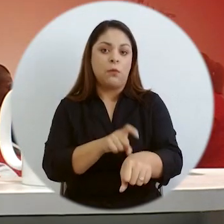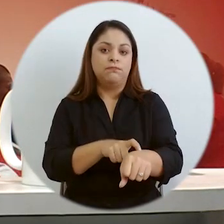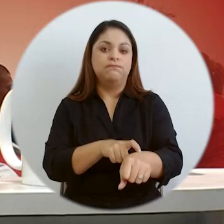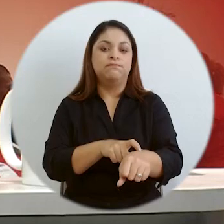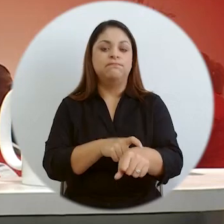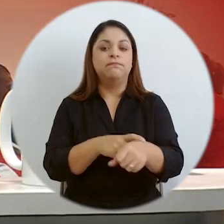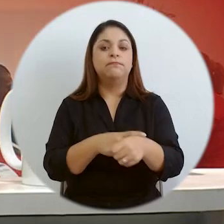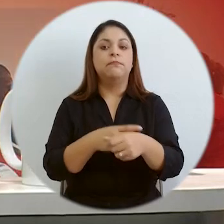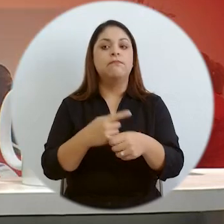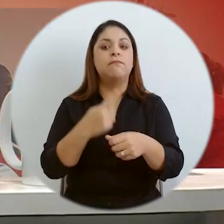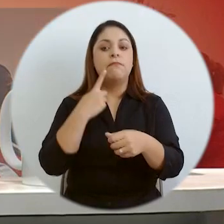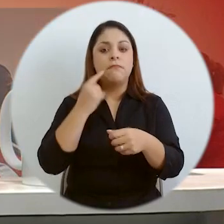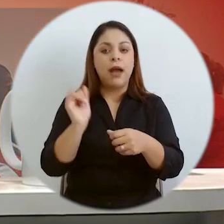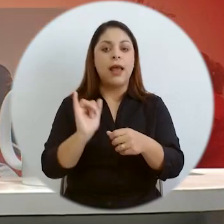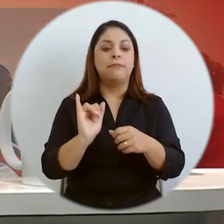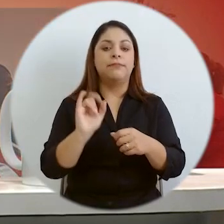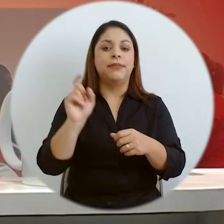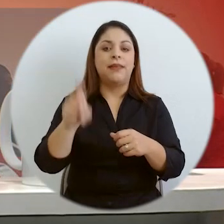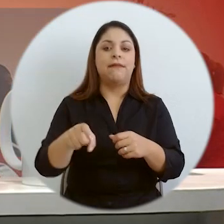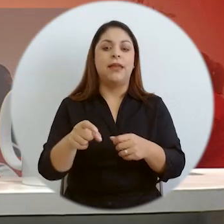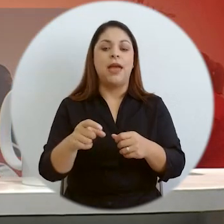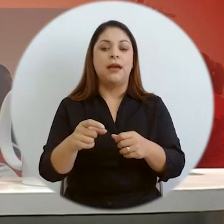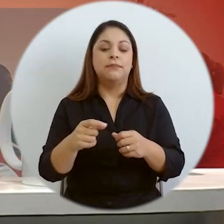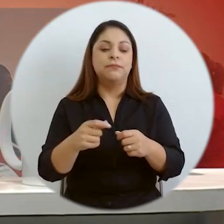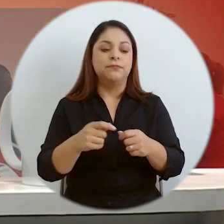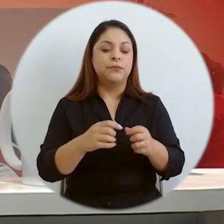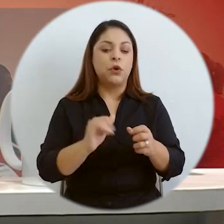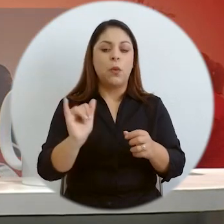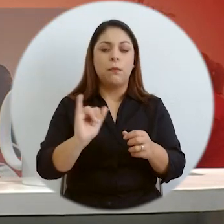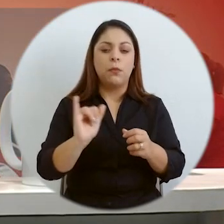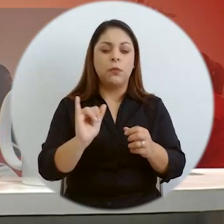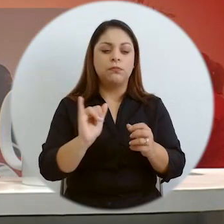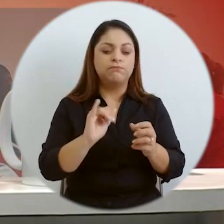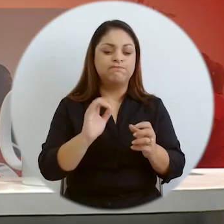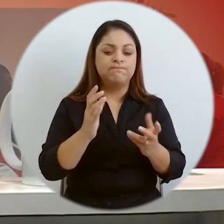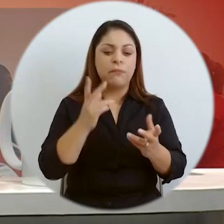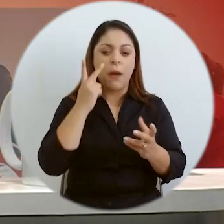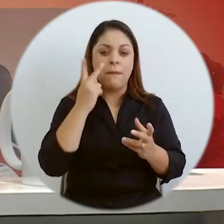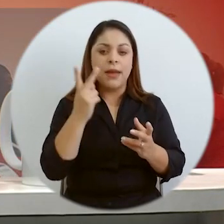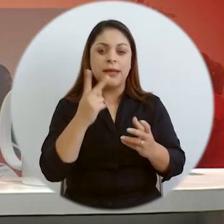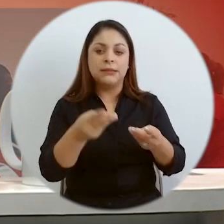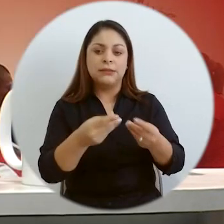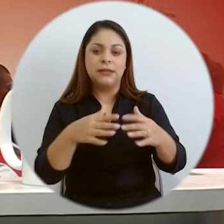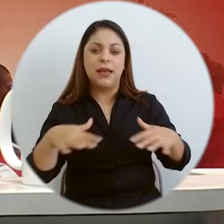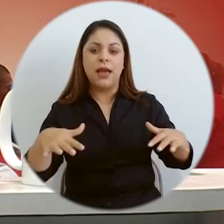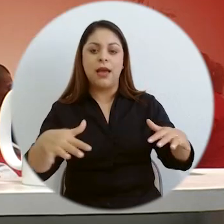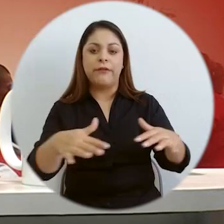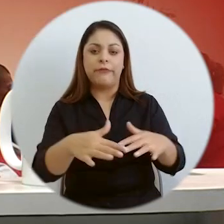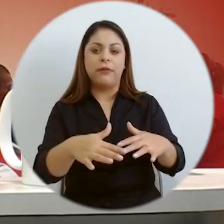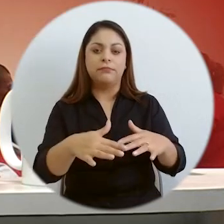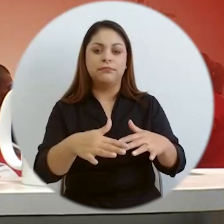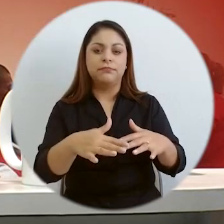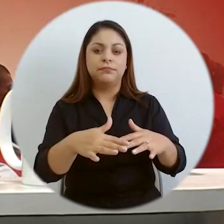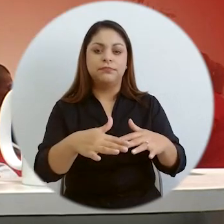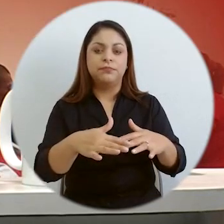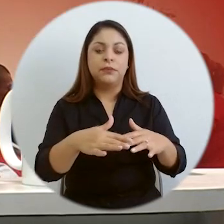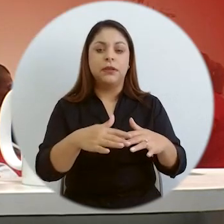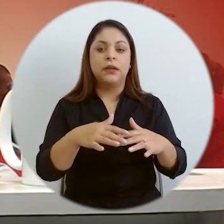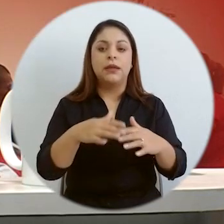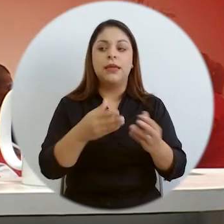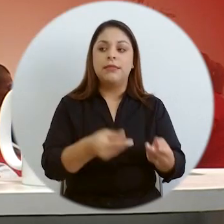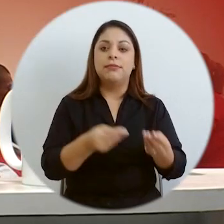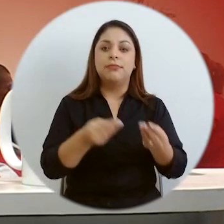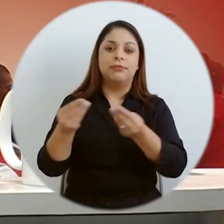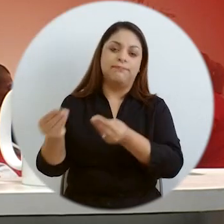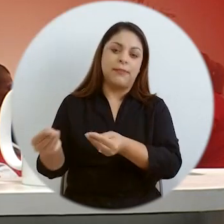el ordenamiento territorial en beneficio de las presentes y futuras generaciones. Sin embargo, tal vez tenemos